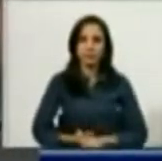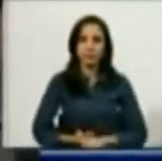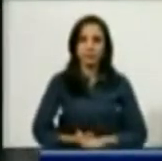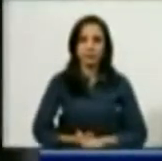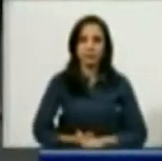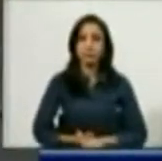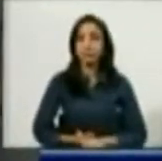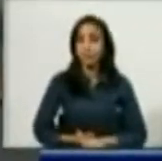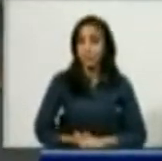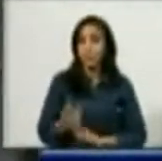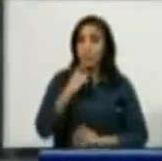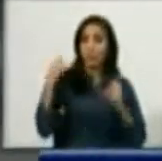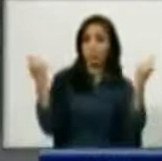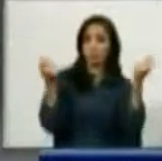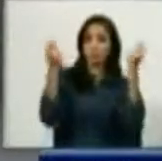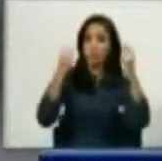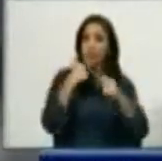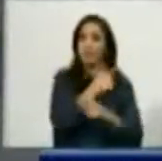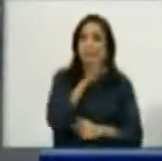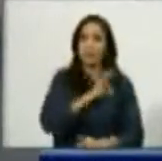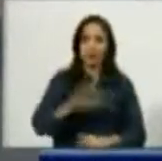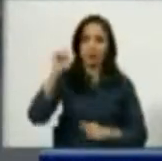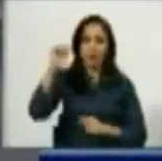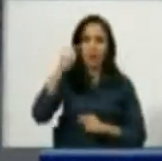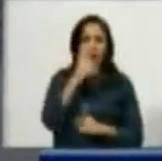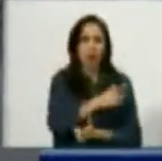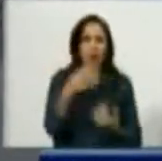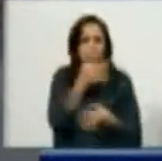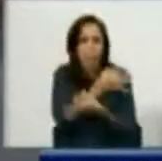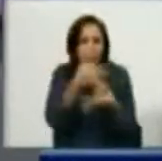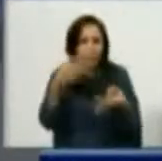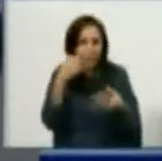si ha proclamado que el socialismo debía